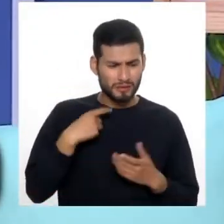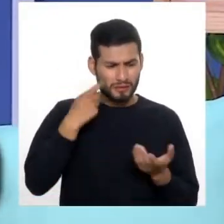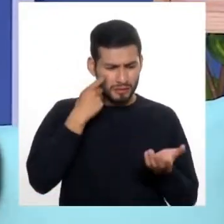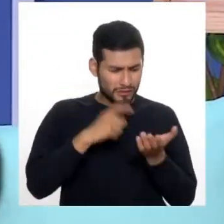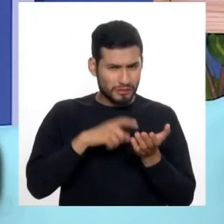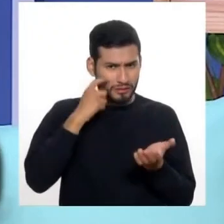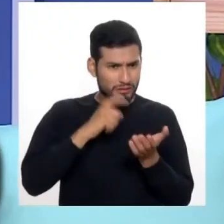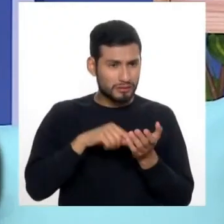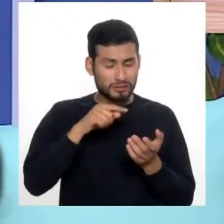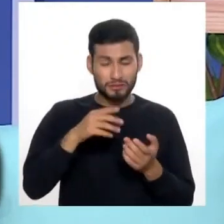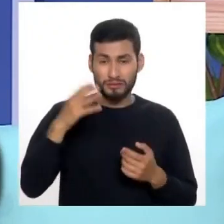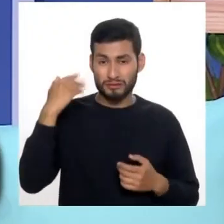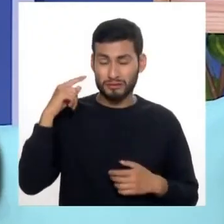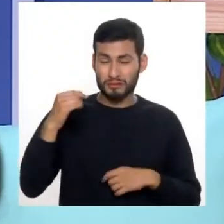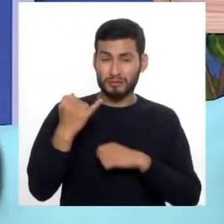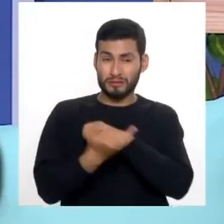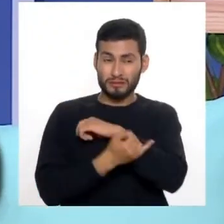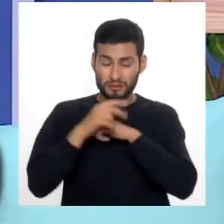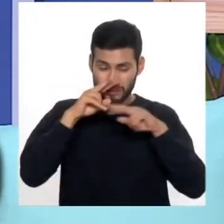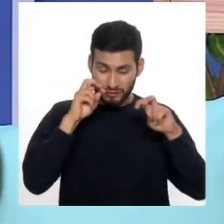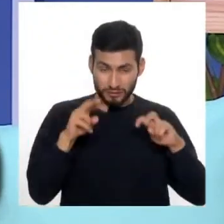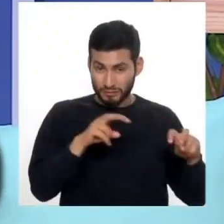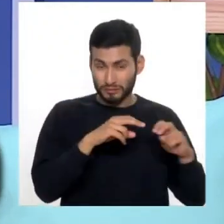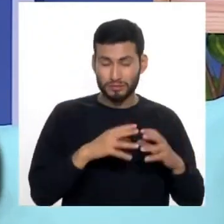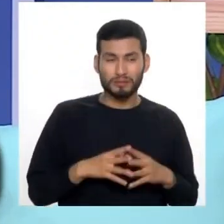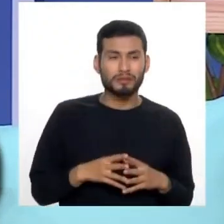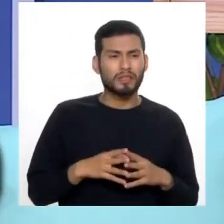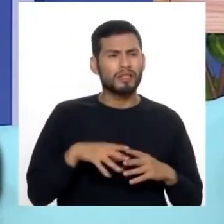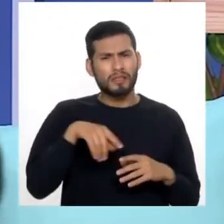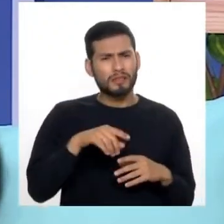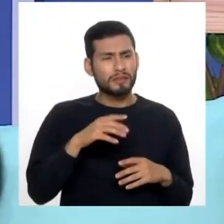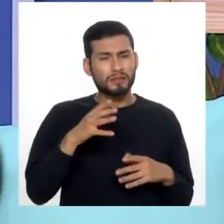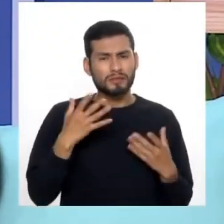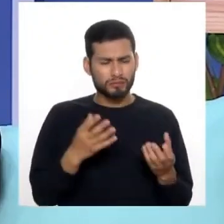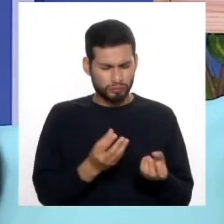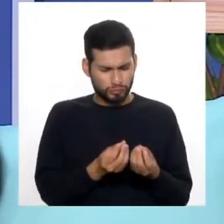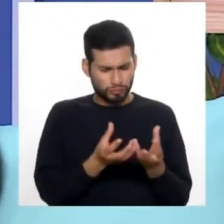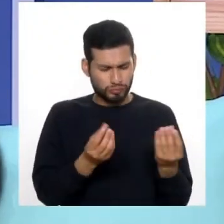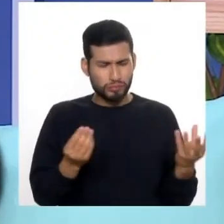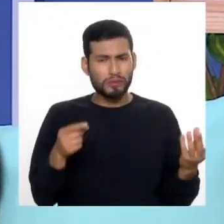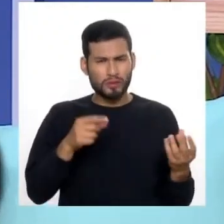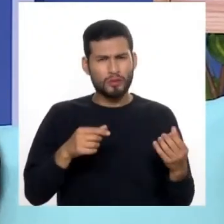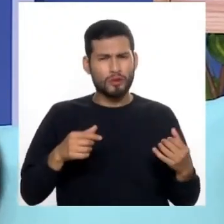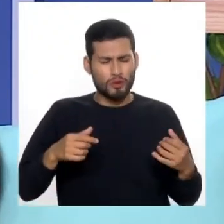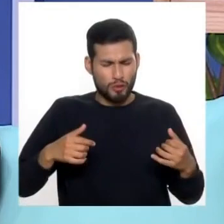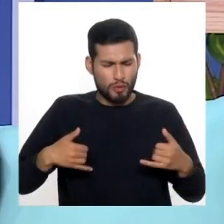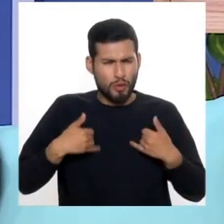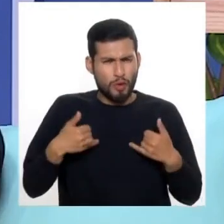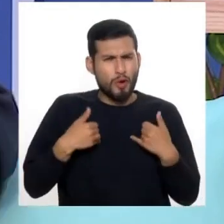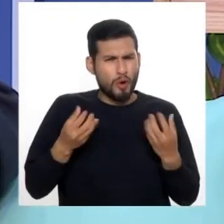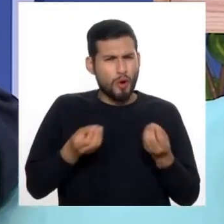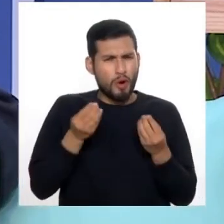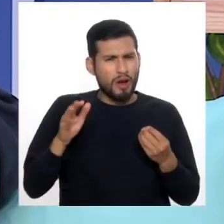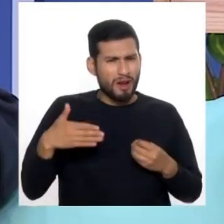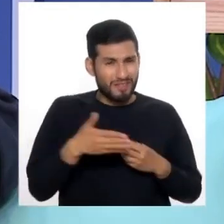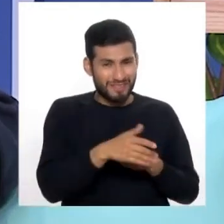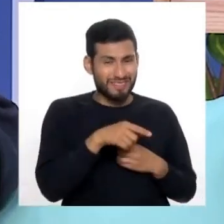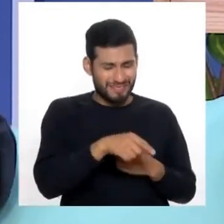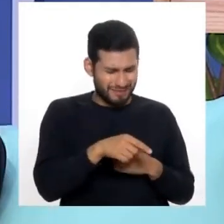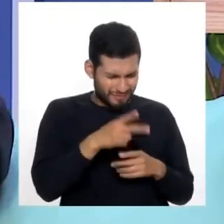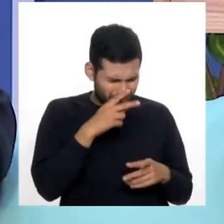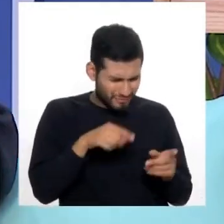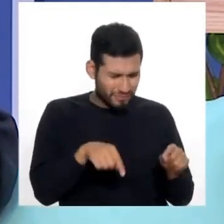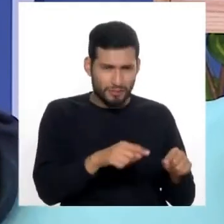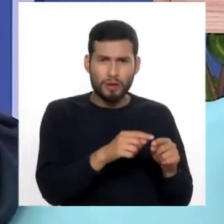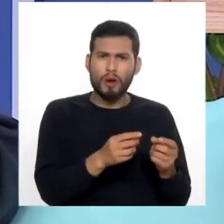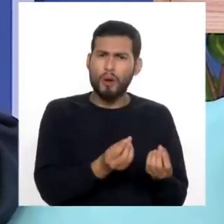observado el IMARPE, que es el instituto que hace las investigaciones, es que la proporción de juveniles en la población de anchoveta